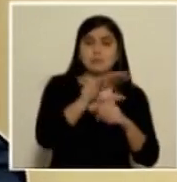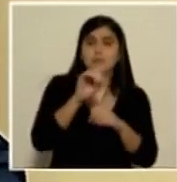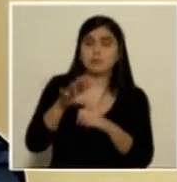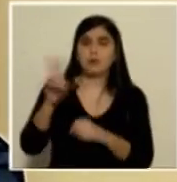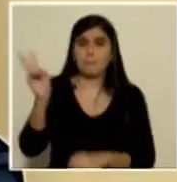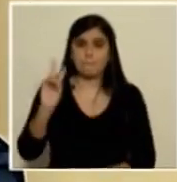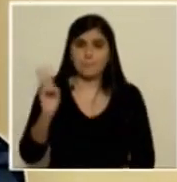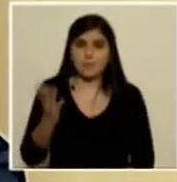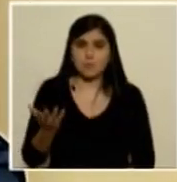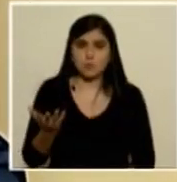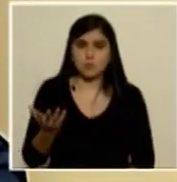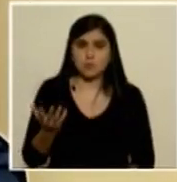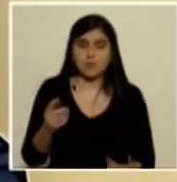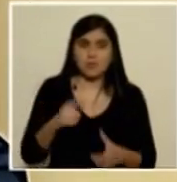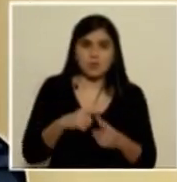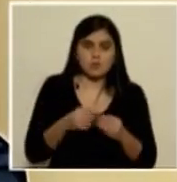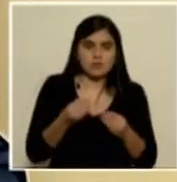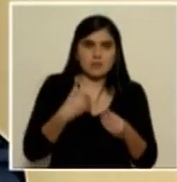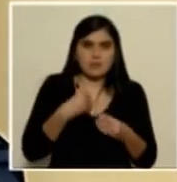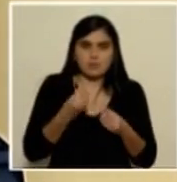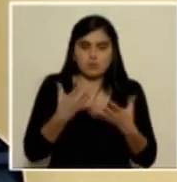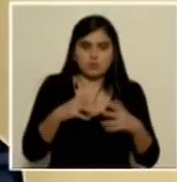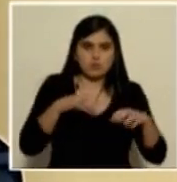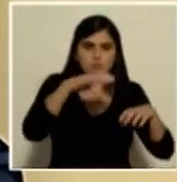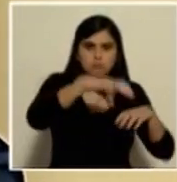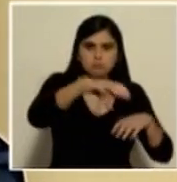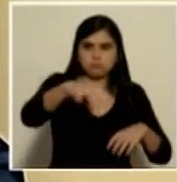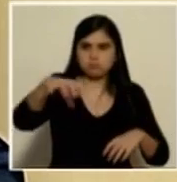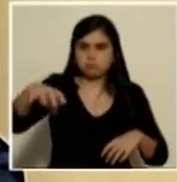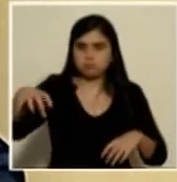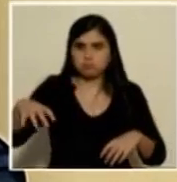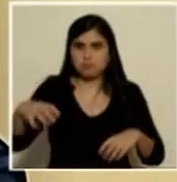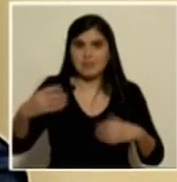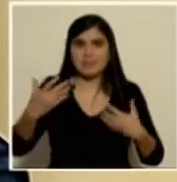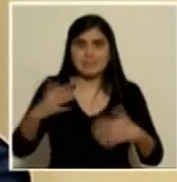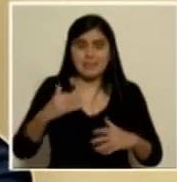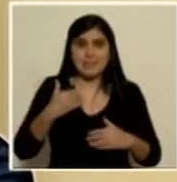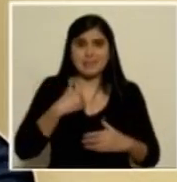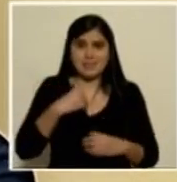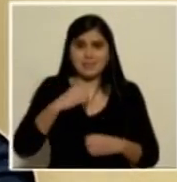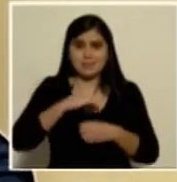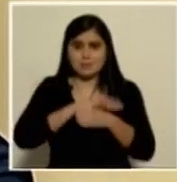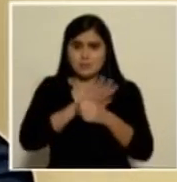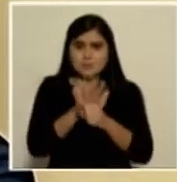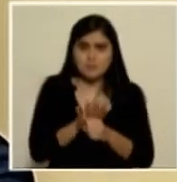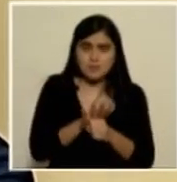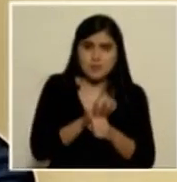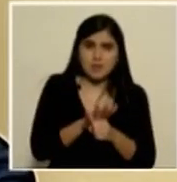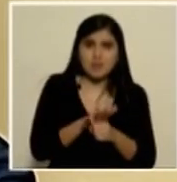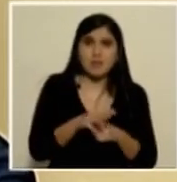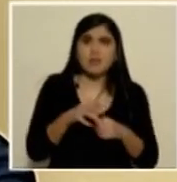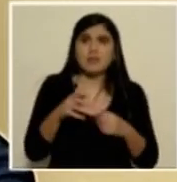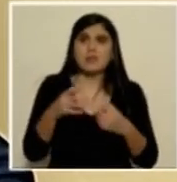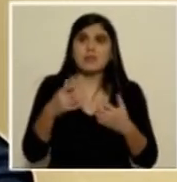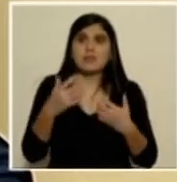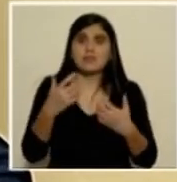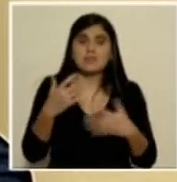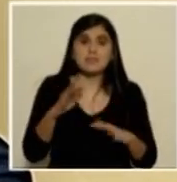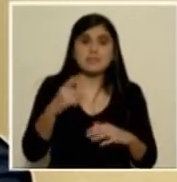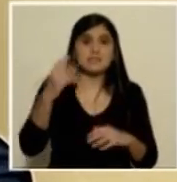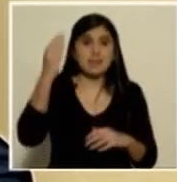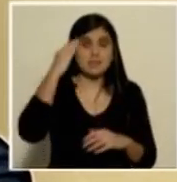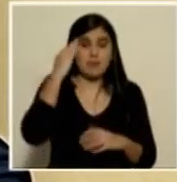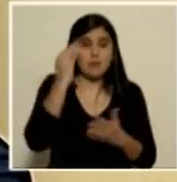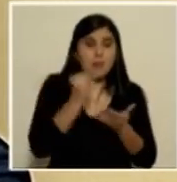cantidad enorme de cantones que tenemos ya en el GAM, con casos activos y las tendencias a partir de criterios epidemiológicos